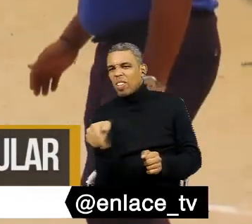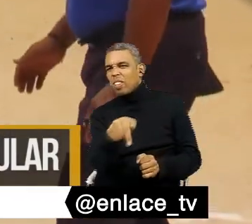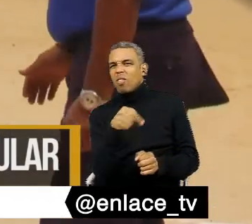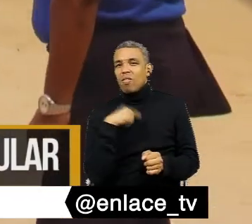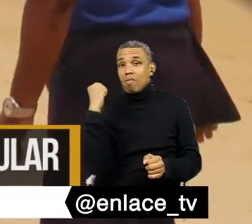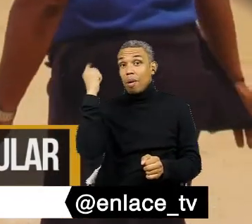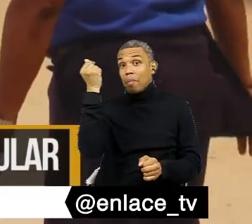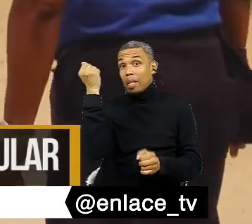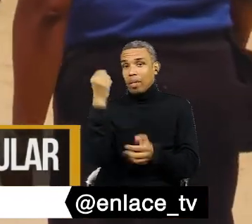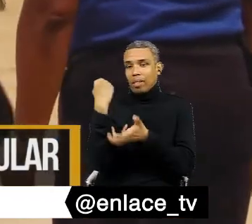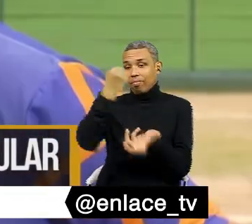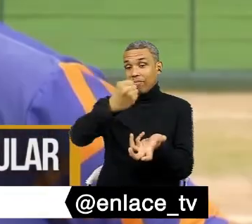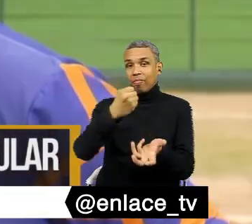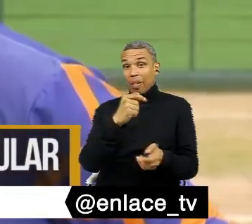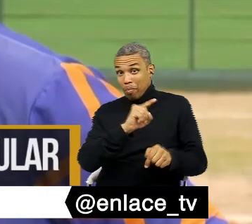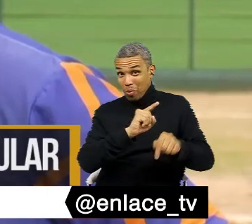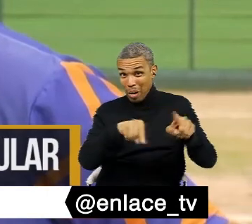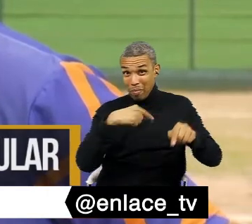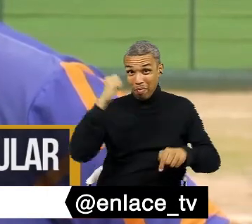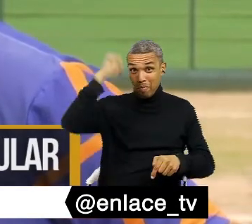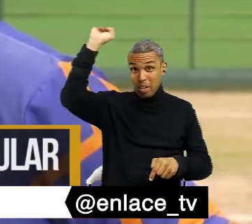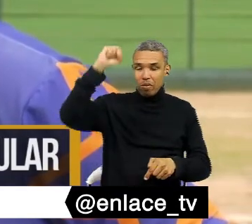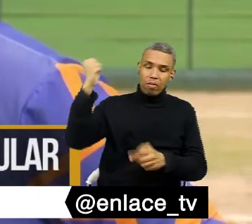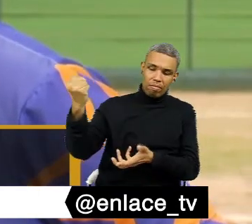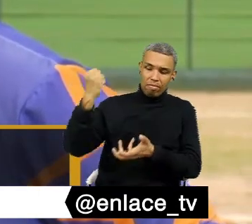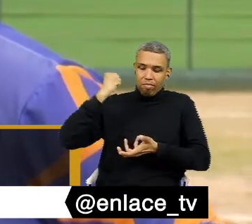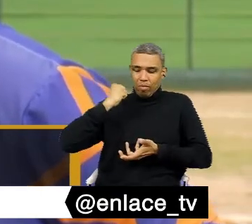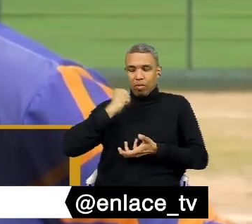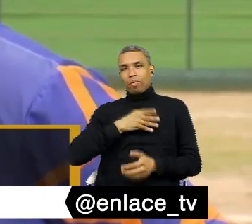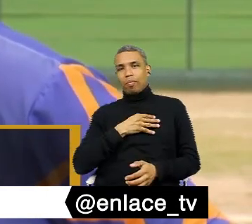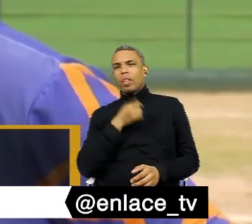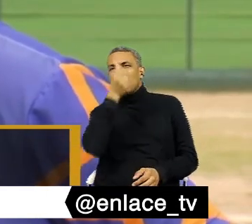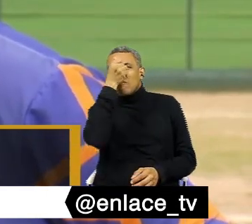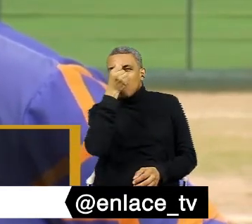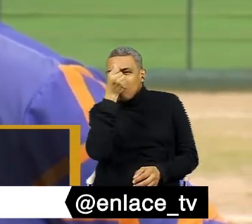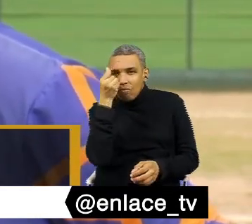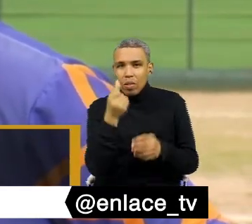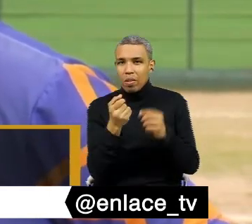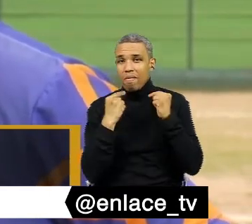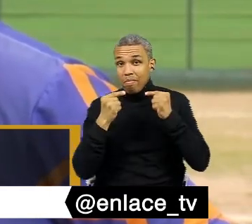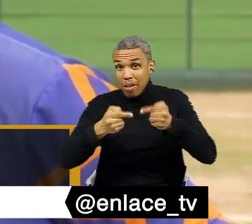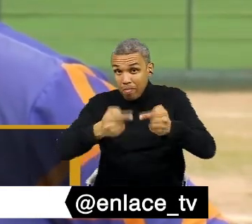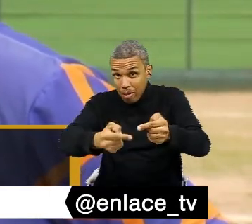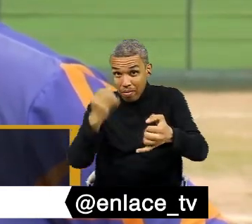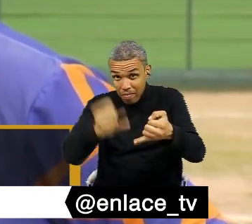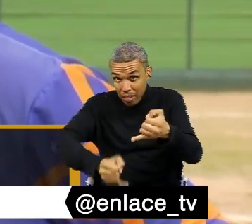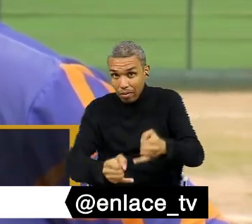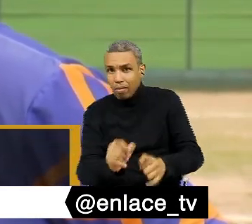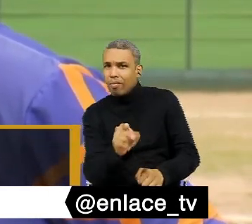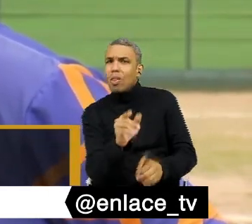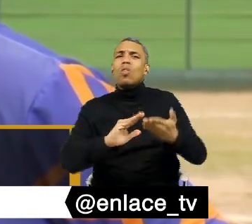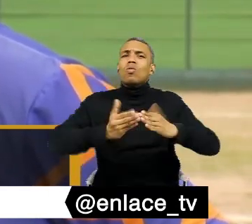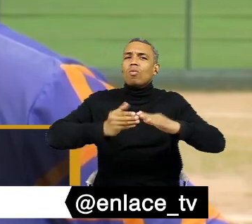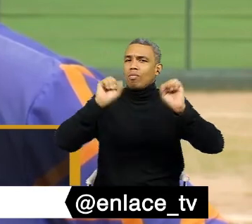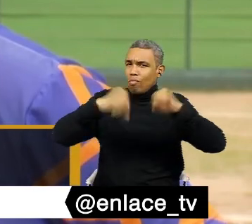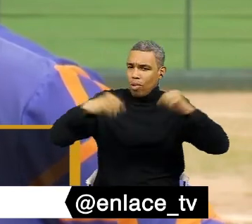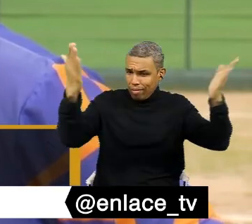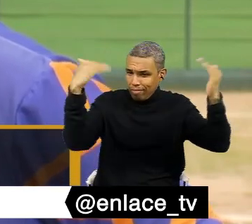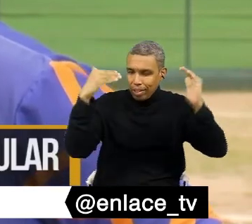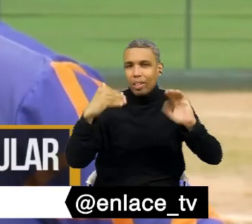dinero en efectivo. Los ganadores de este encuentro pues jugarán la final el día domingo, que también están cordialmente invitados la comunidad de Barranca